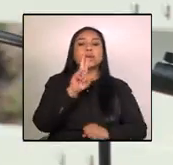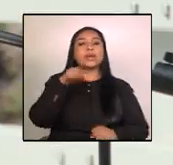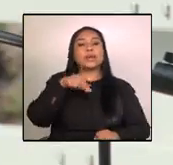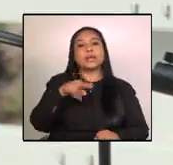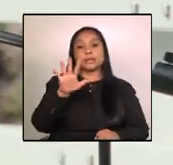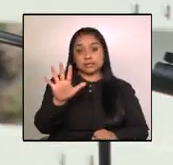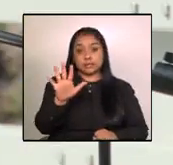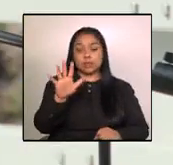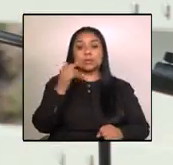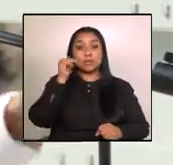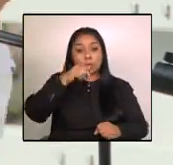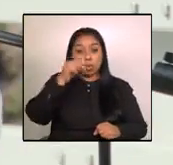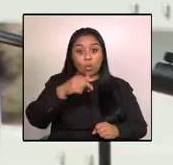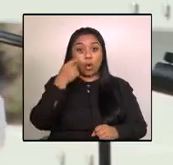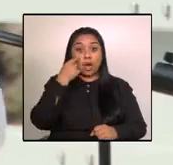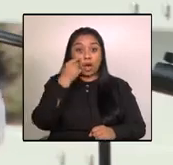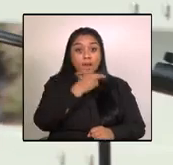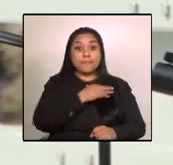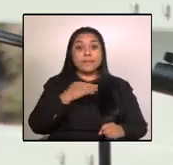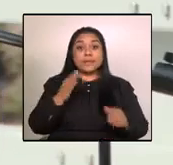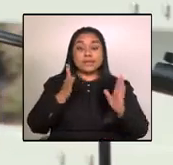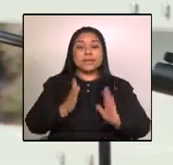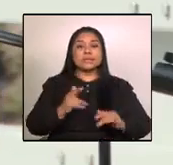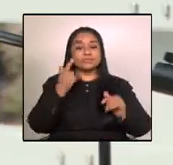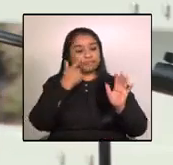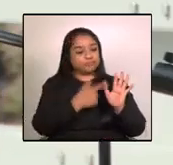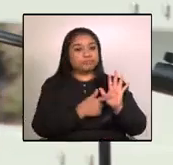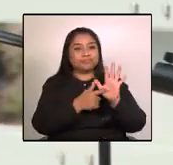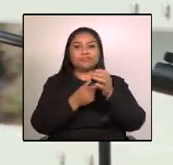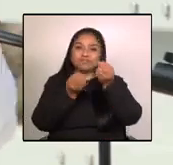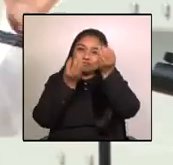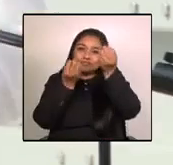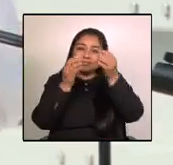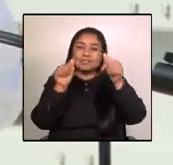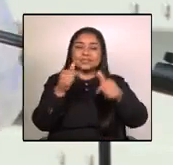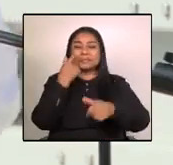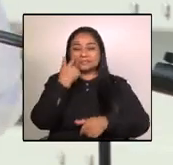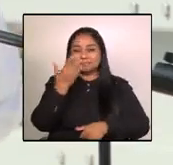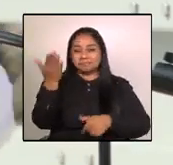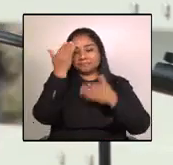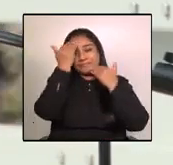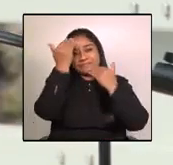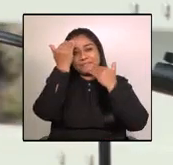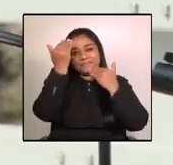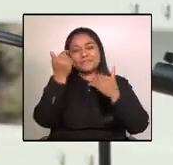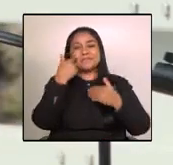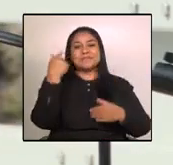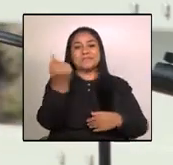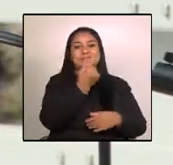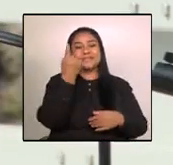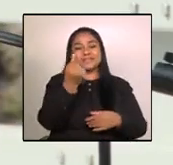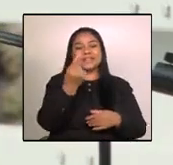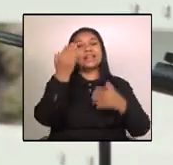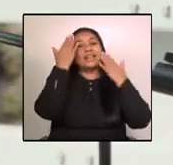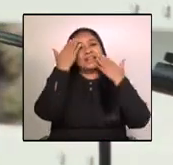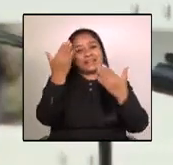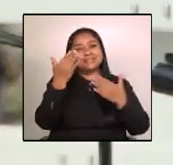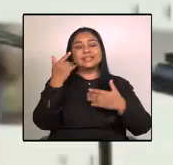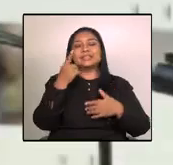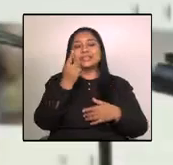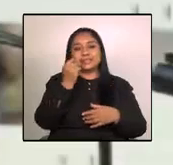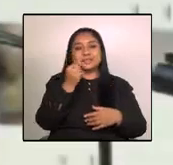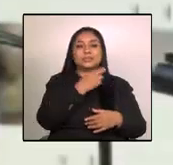hoy la señora ministra les trae esa buena noticia. Así es que muchas gracias a todos, gracias señor